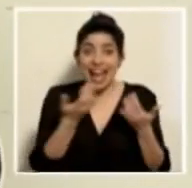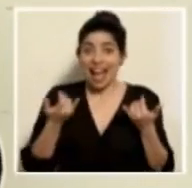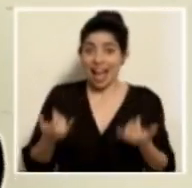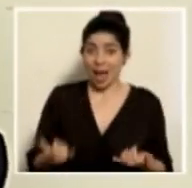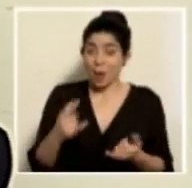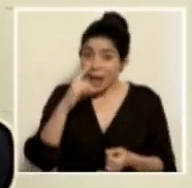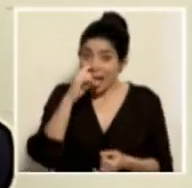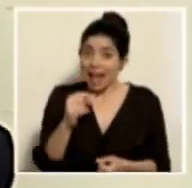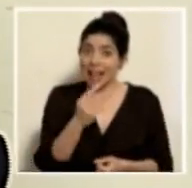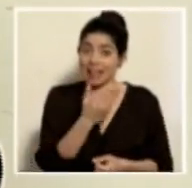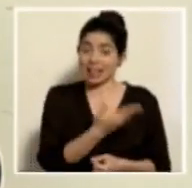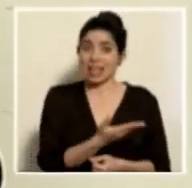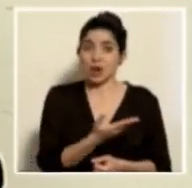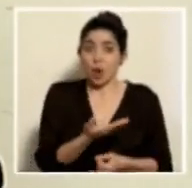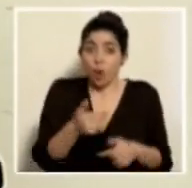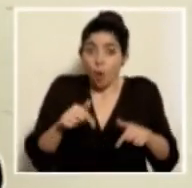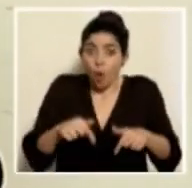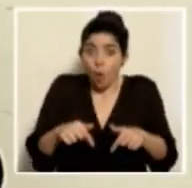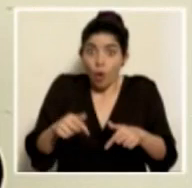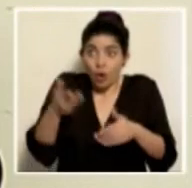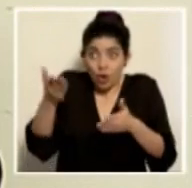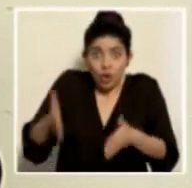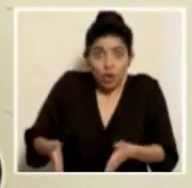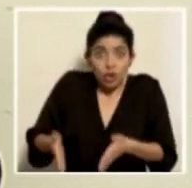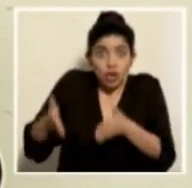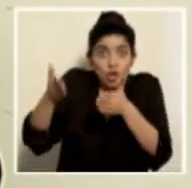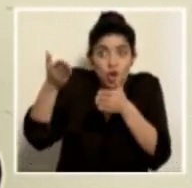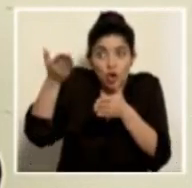Calderón Guardia hoy en esa torre